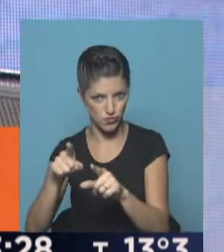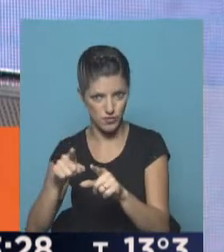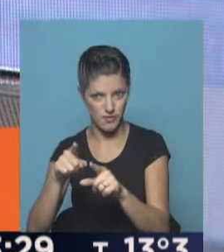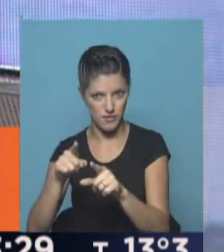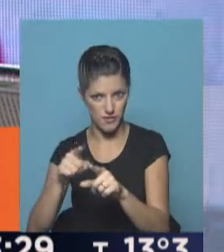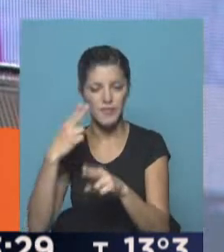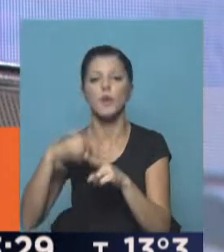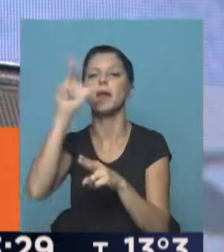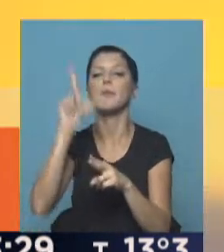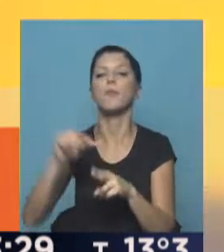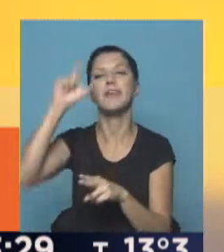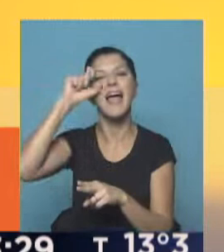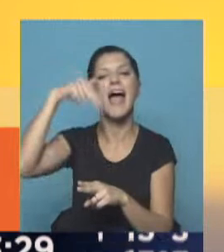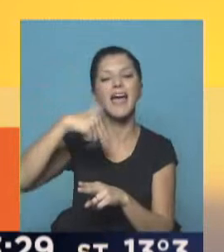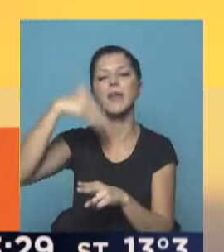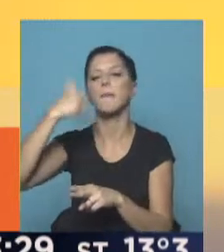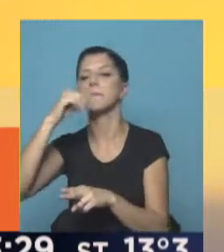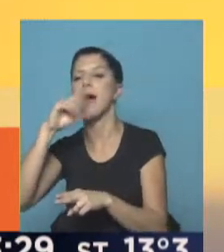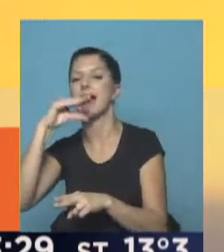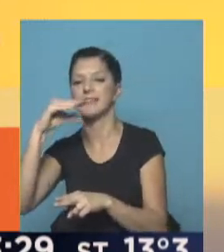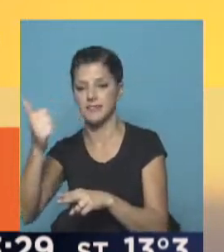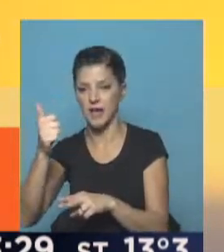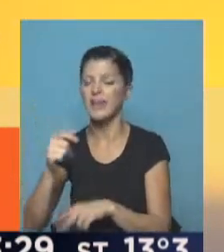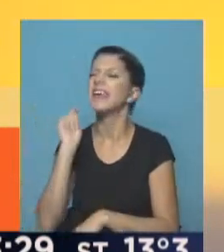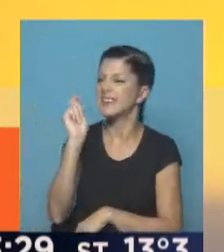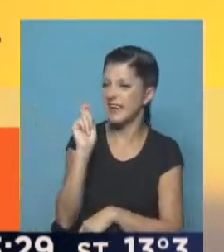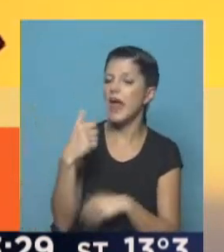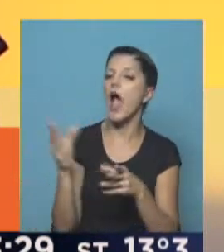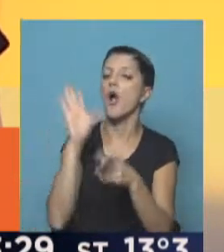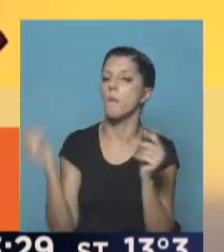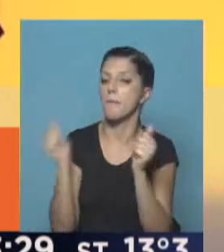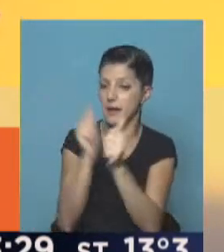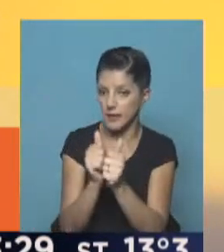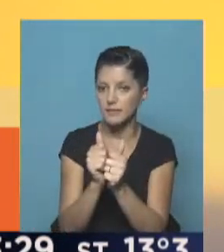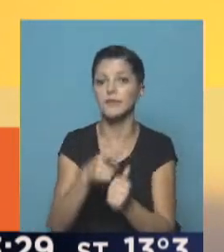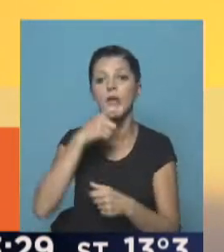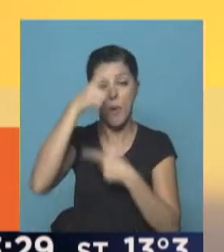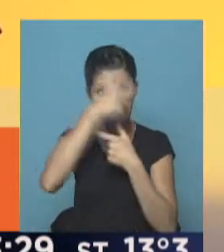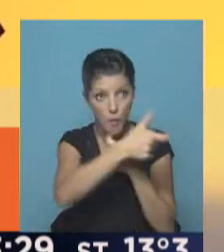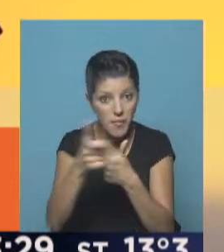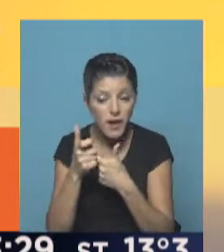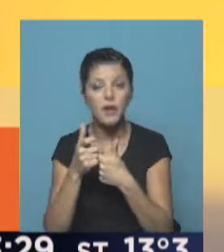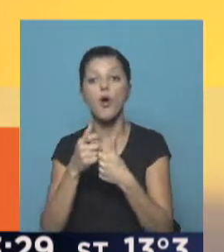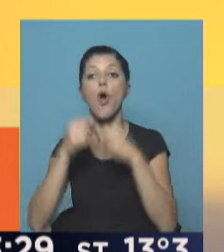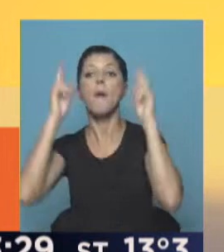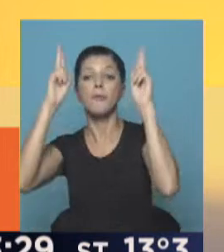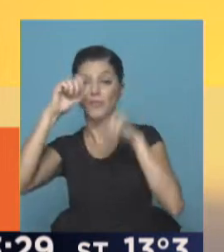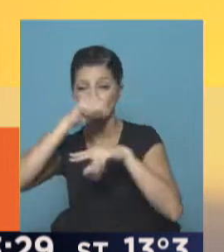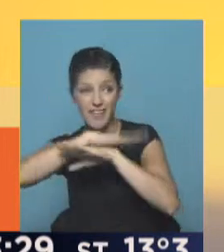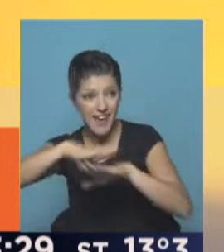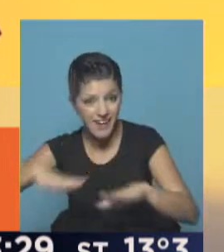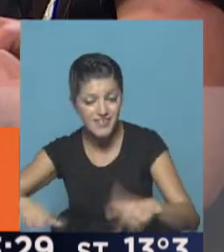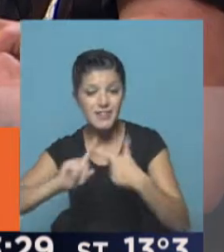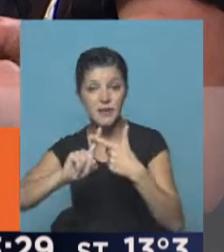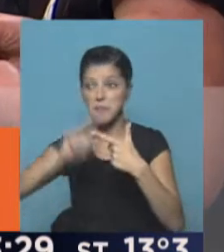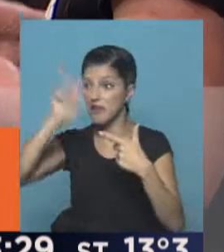demás, que son maestras de jardín de infante, bomberos, gente común que podrían ser los mismos